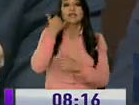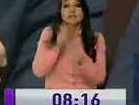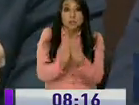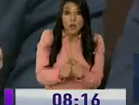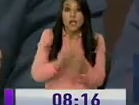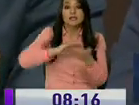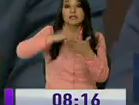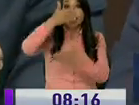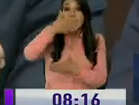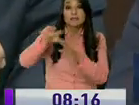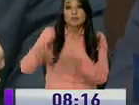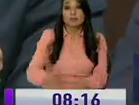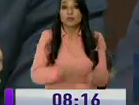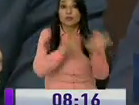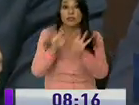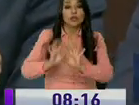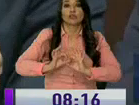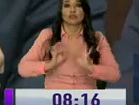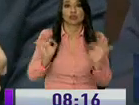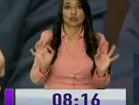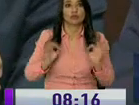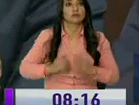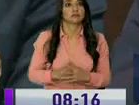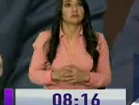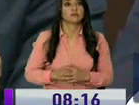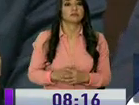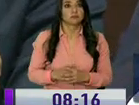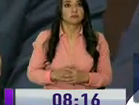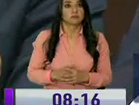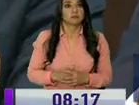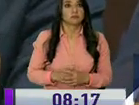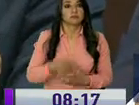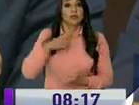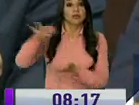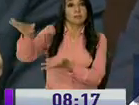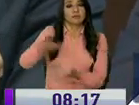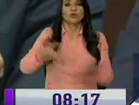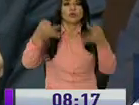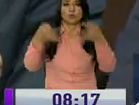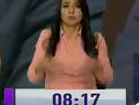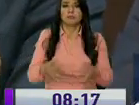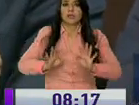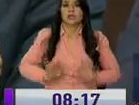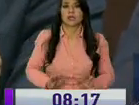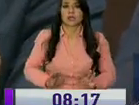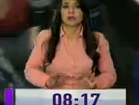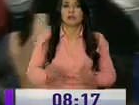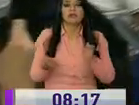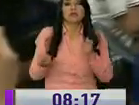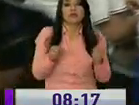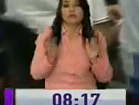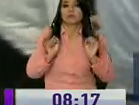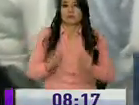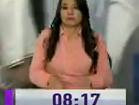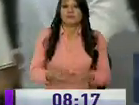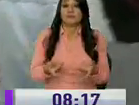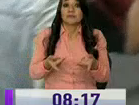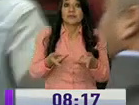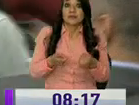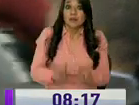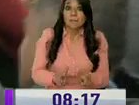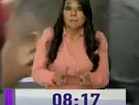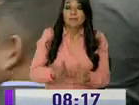computadoras sin aranceles. Obviamente las importaciones tendrán que cumplir la parte regular. Explicó también el destino